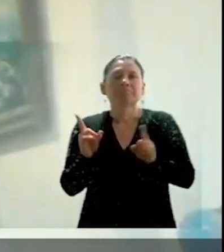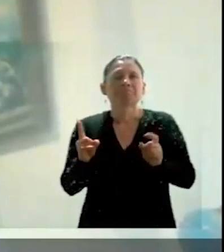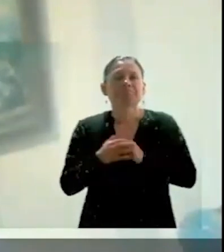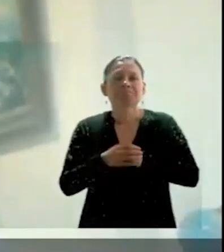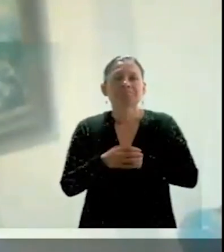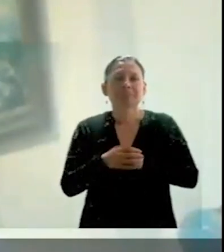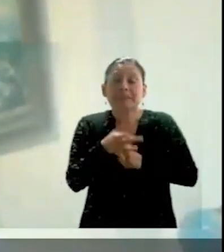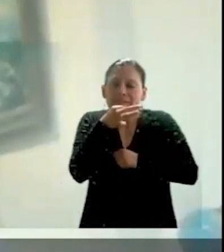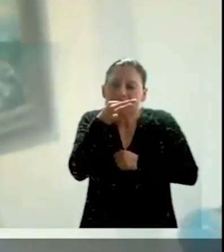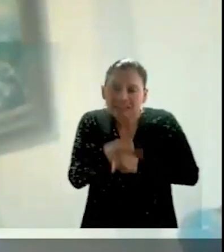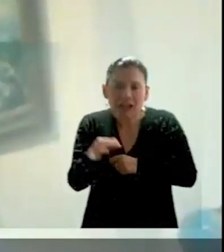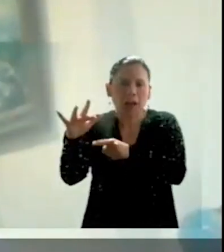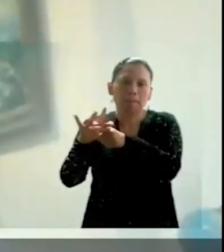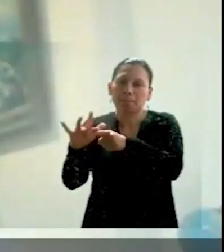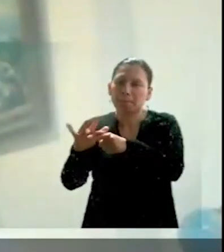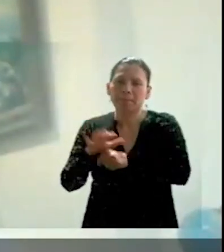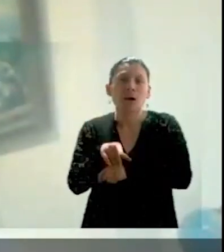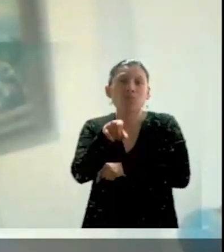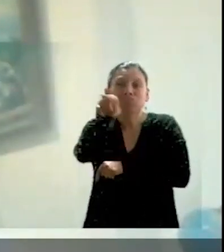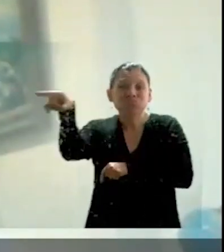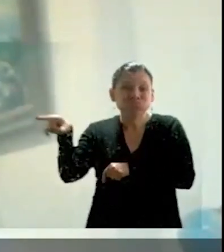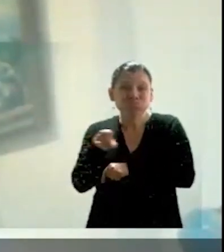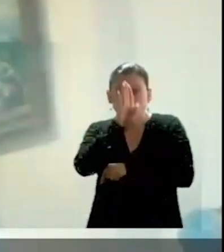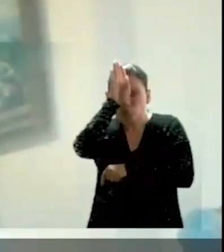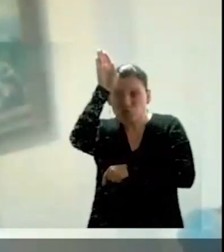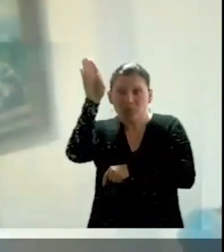yo no creo mucho. Yo creo que el que incumple